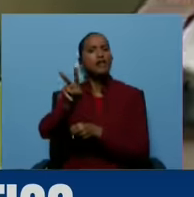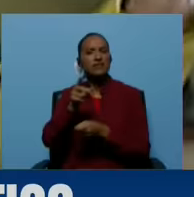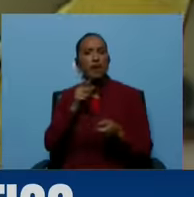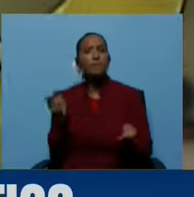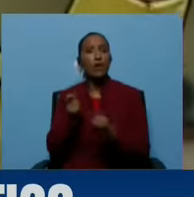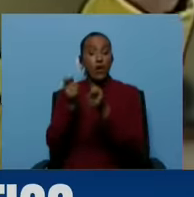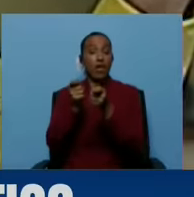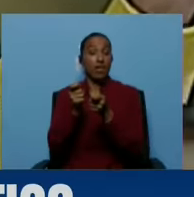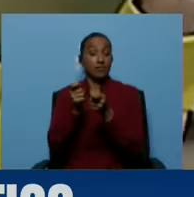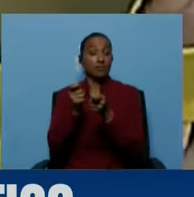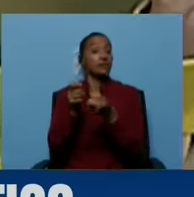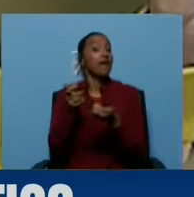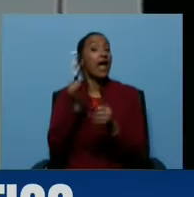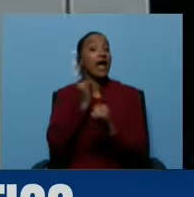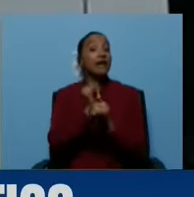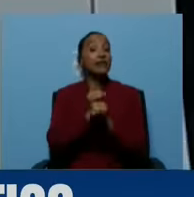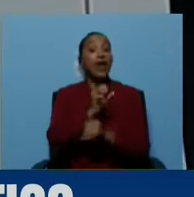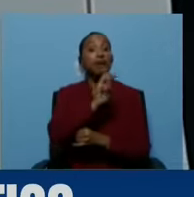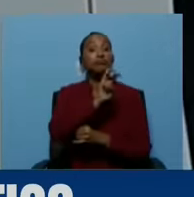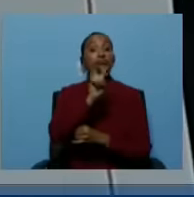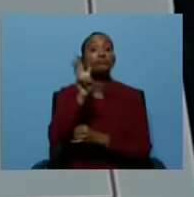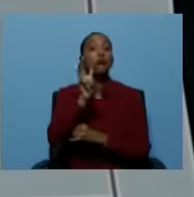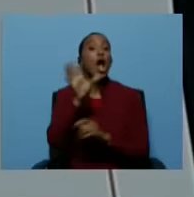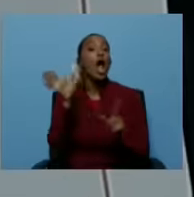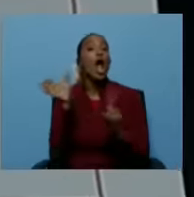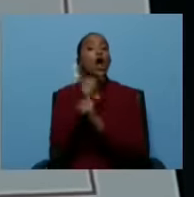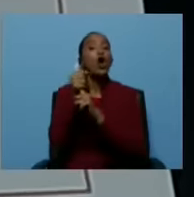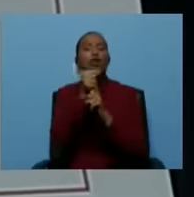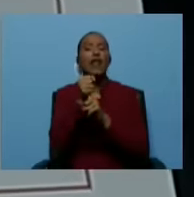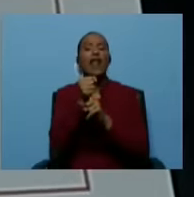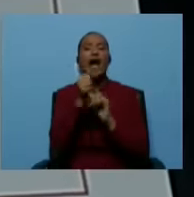web encontrarás las actas con los resultados.